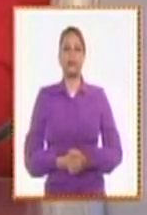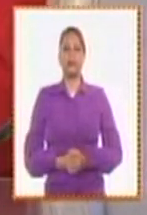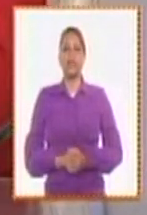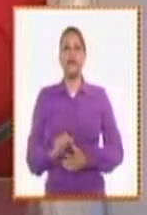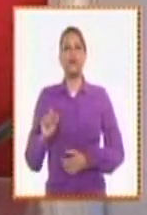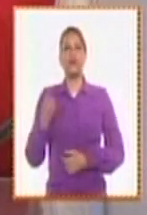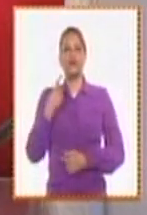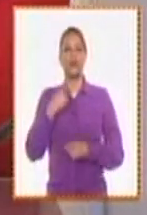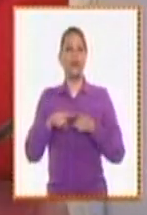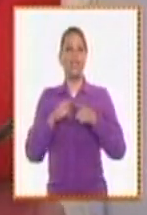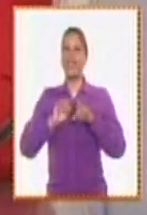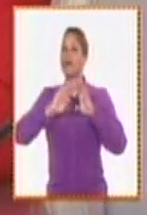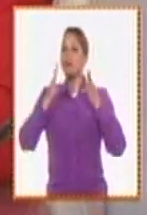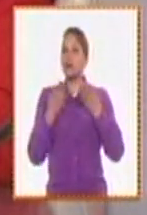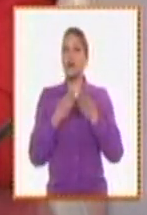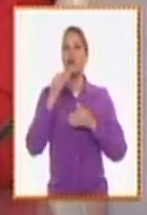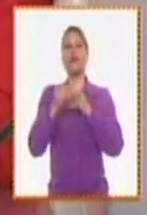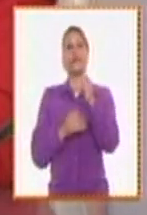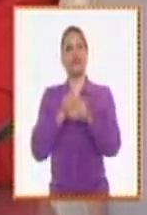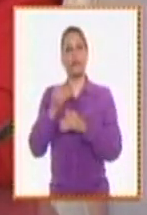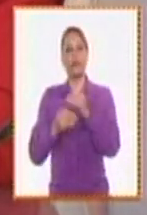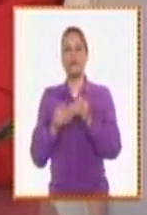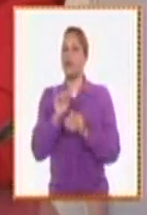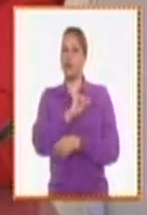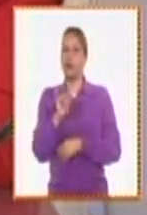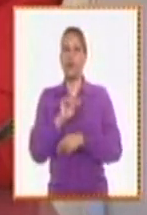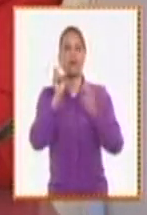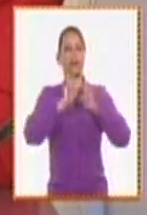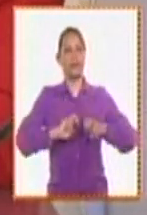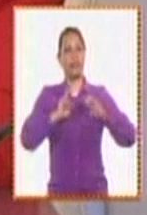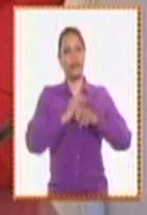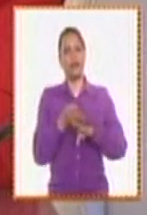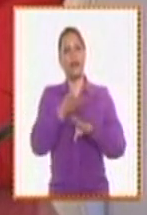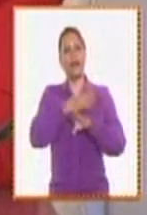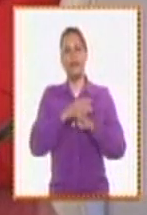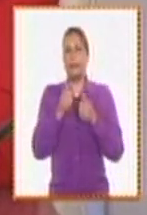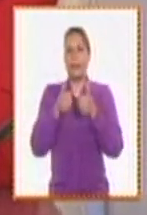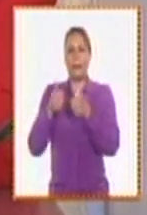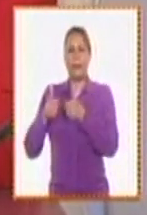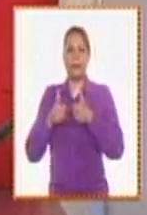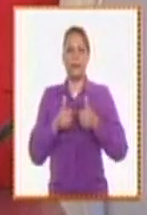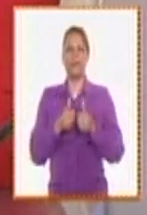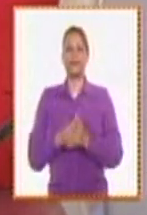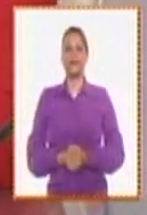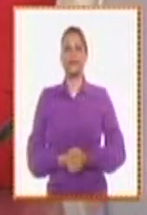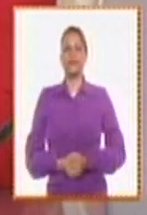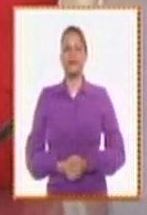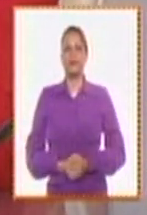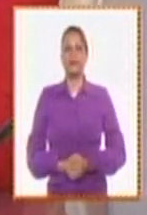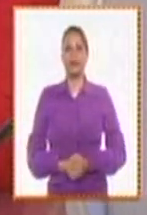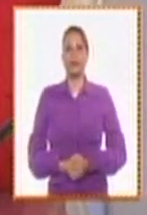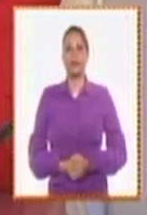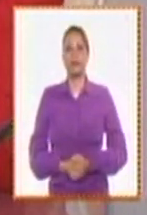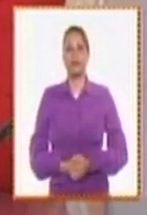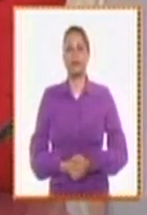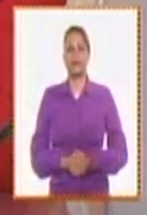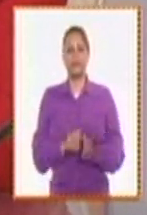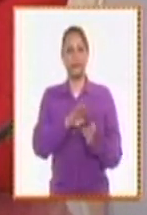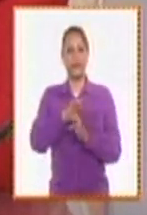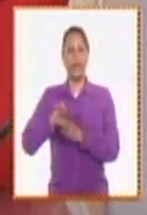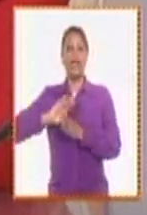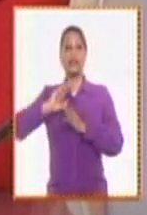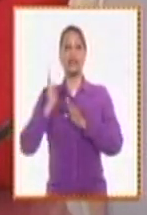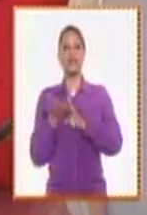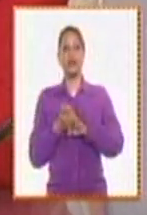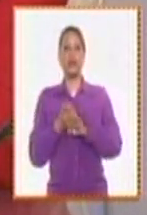estos casos, sino en todos los procesos que al final conocen los tribunales de justicia. Las acciones que se cumplen en